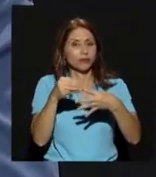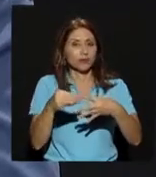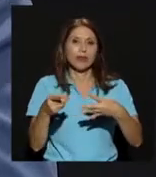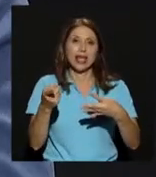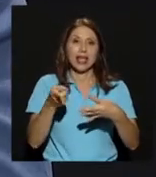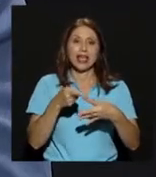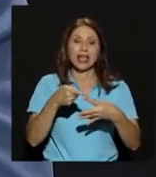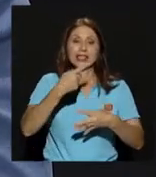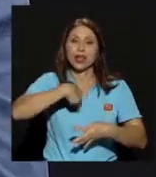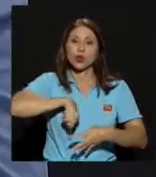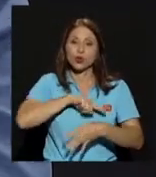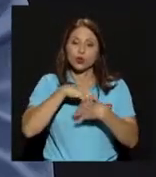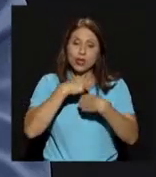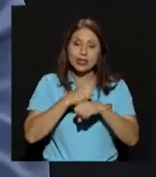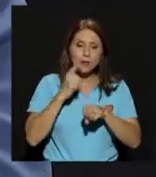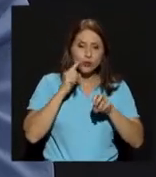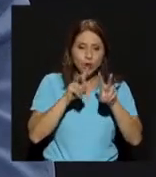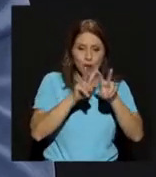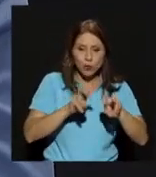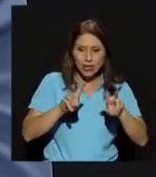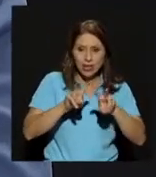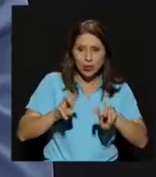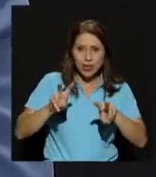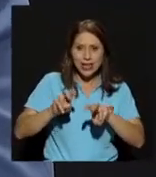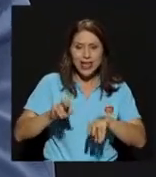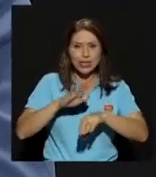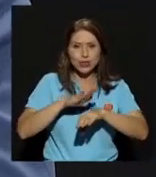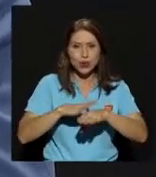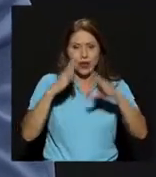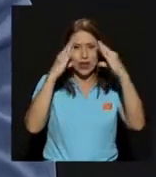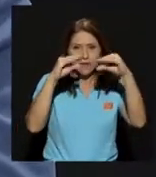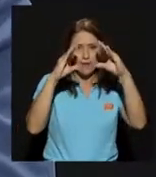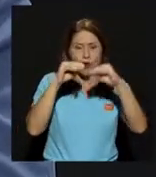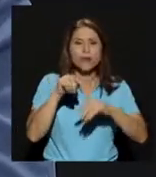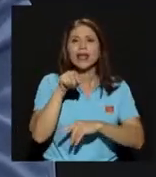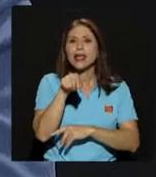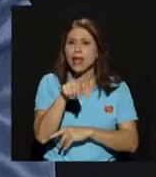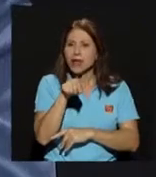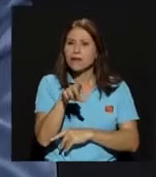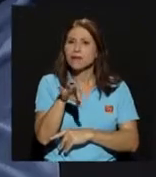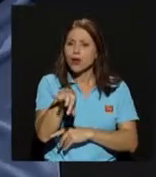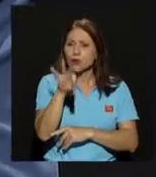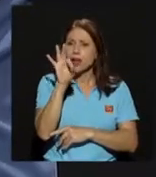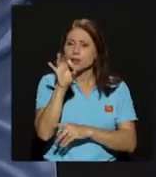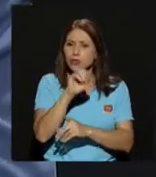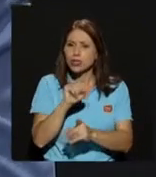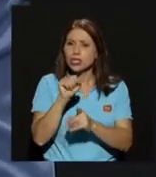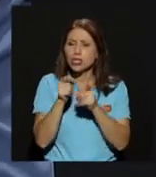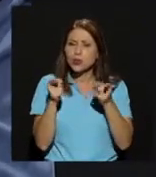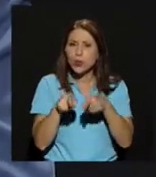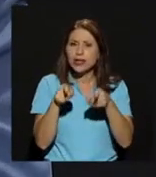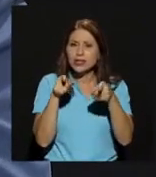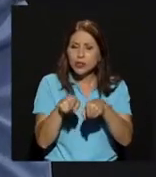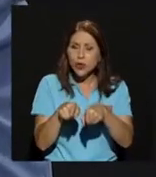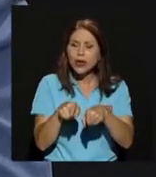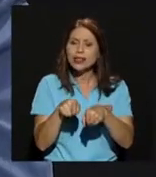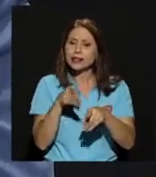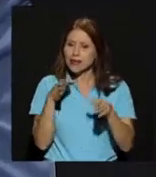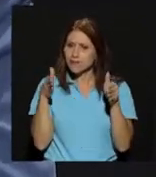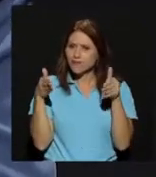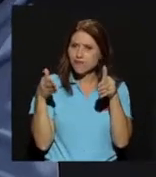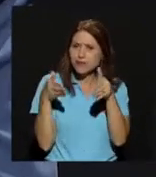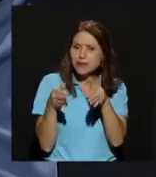auditoría o revisión sobre el informe y ahí encontramos situaciones que inciden en la pertinencia y la